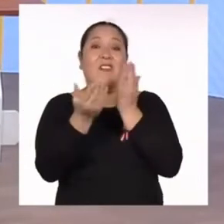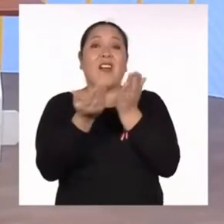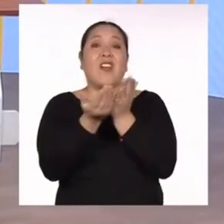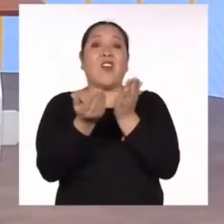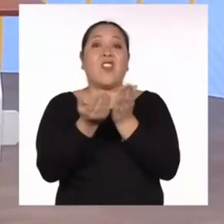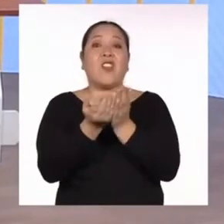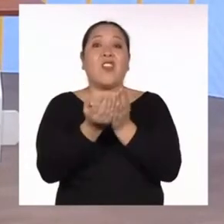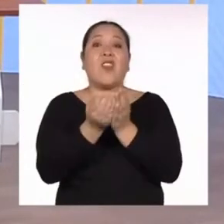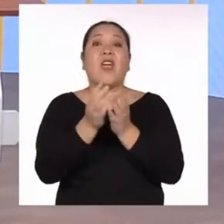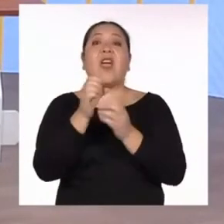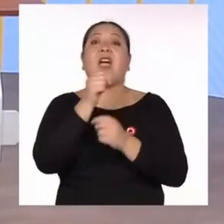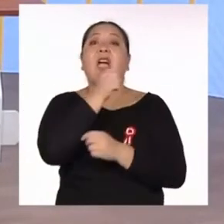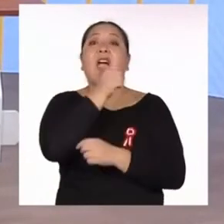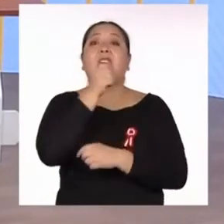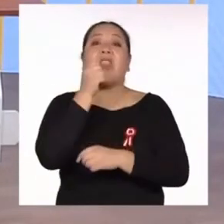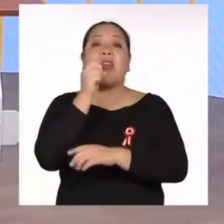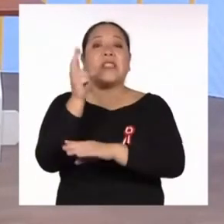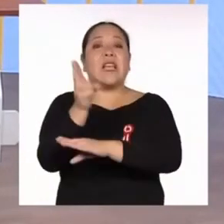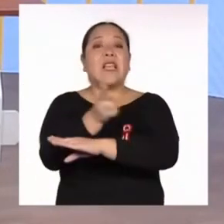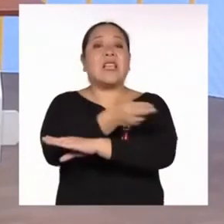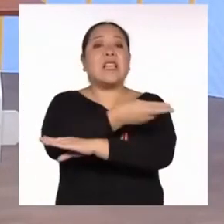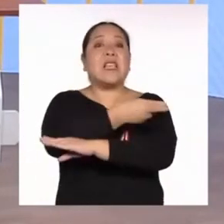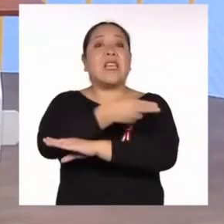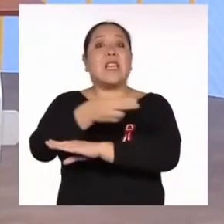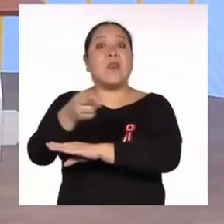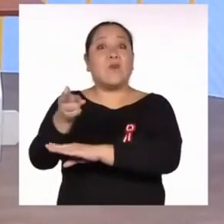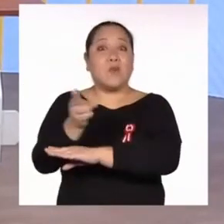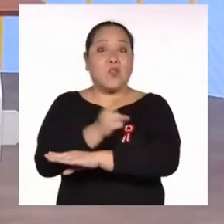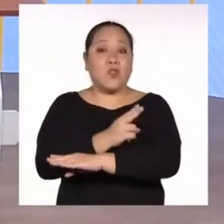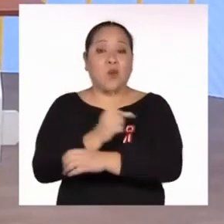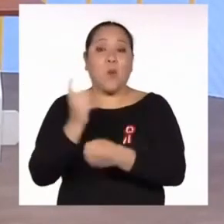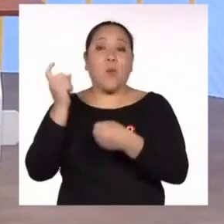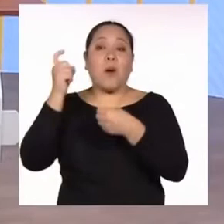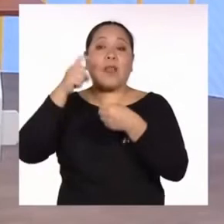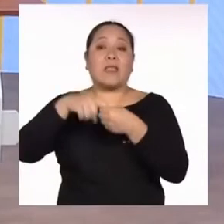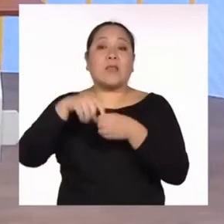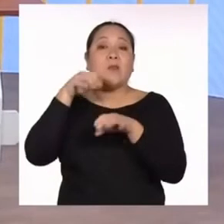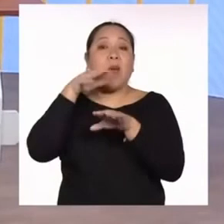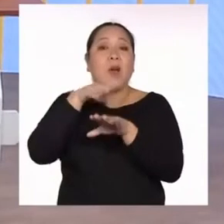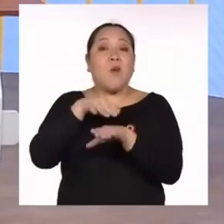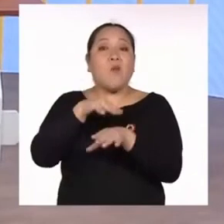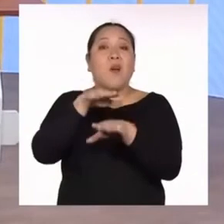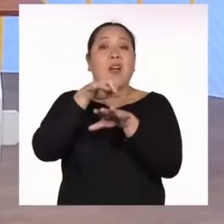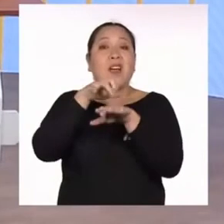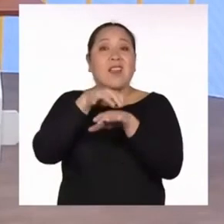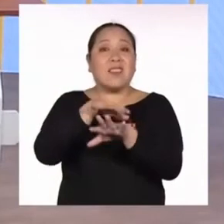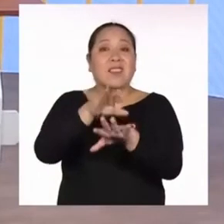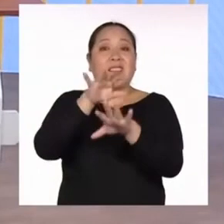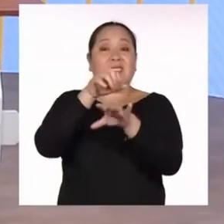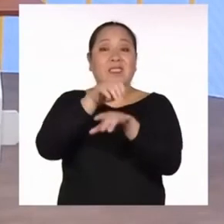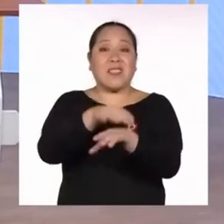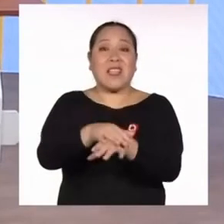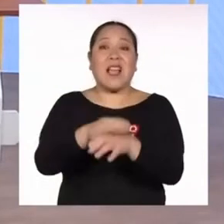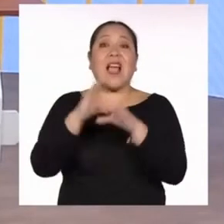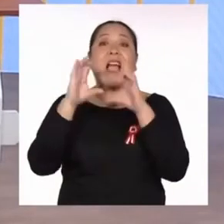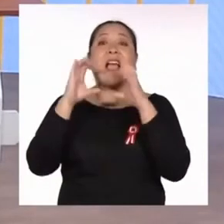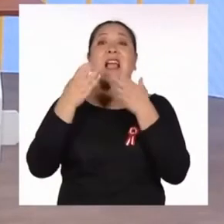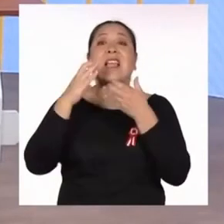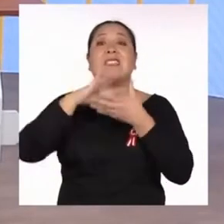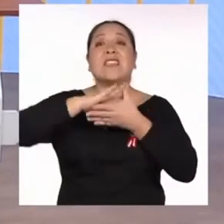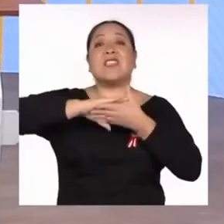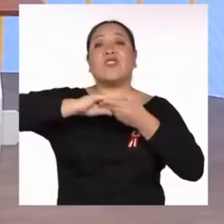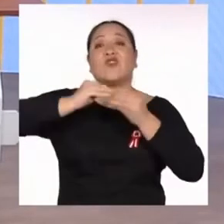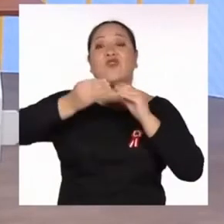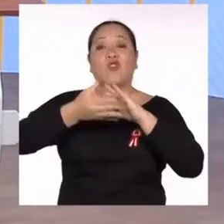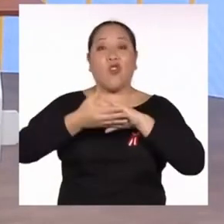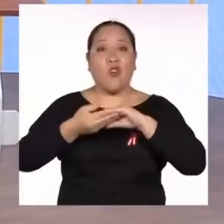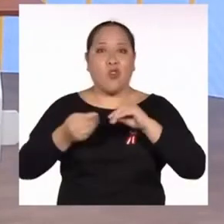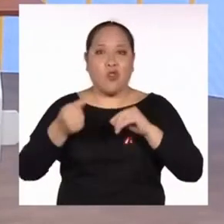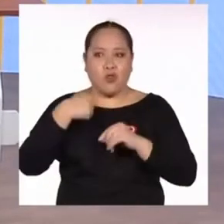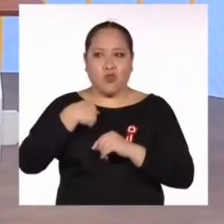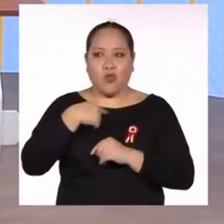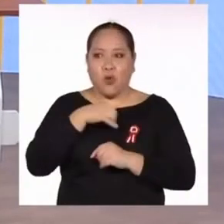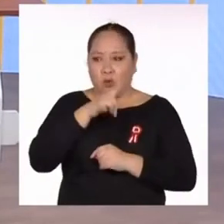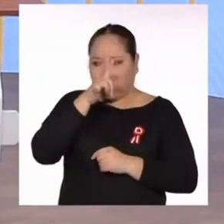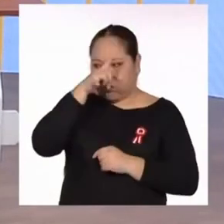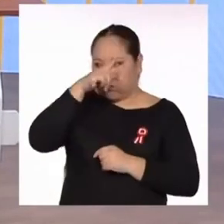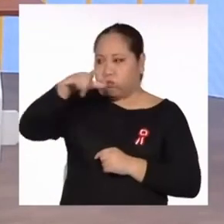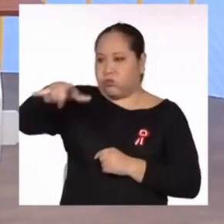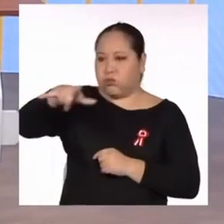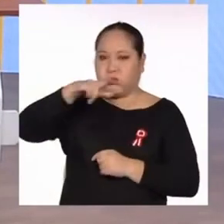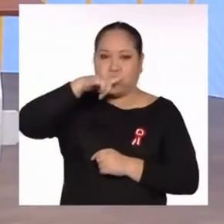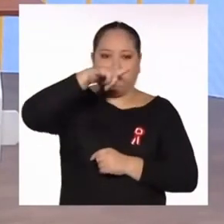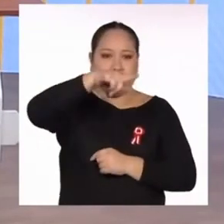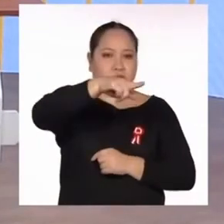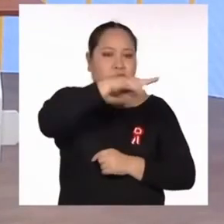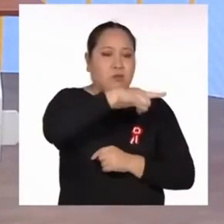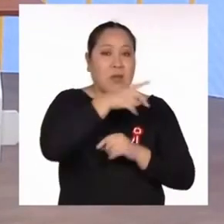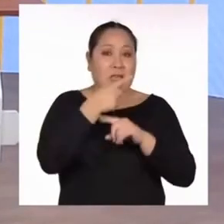link participaba de los pasacalles las clases de historia los viajes que he hecho por el país